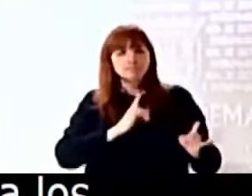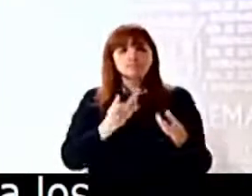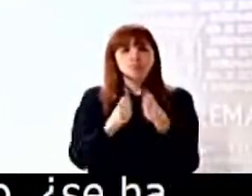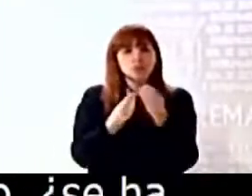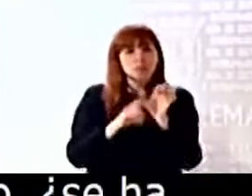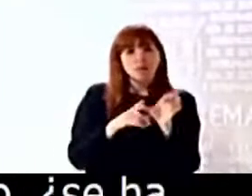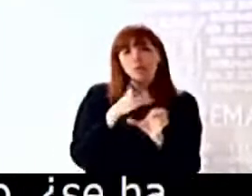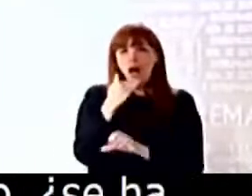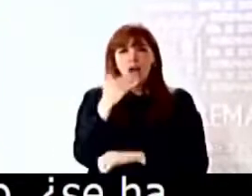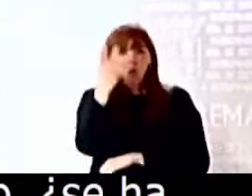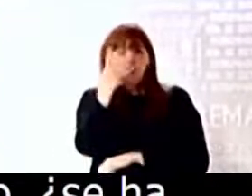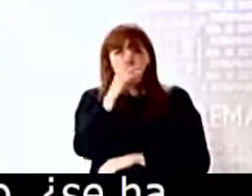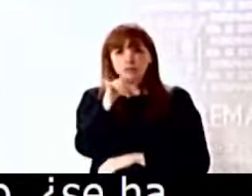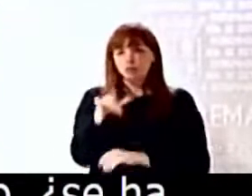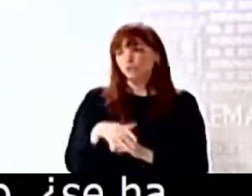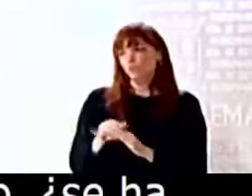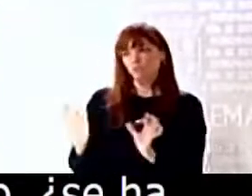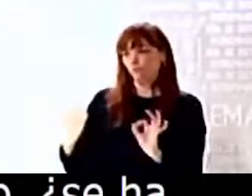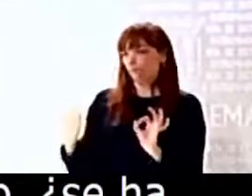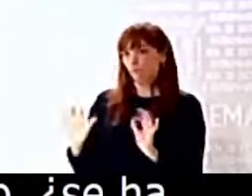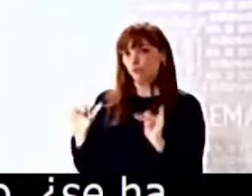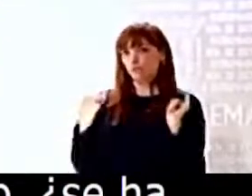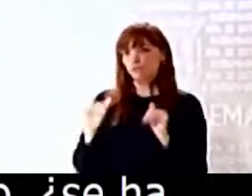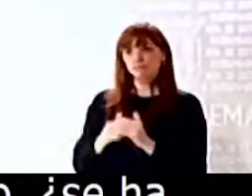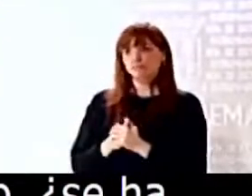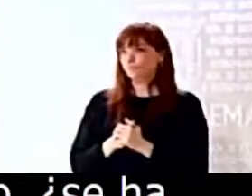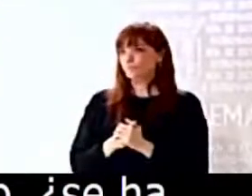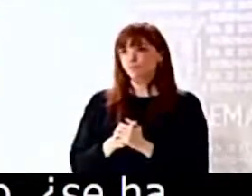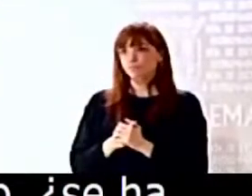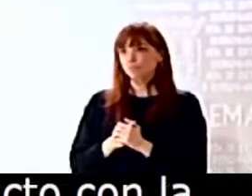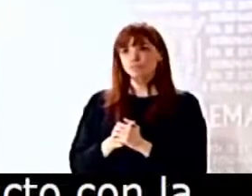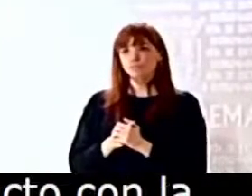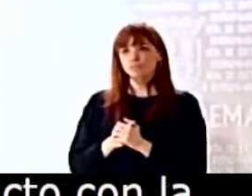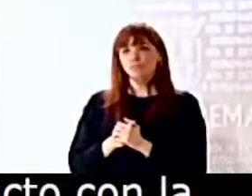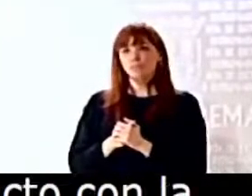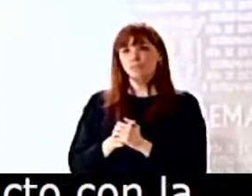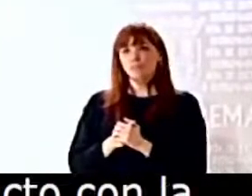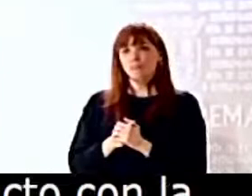Junta? En ningún momento. Lo que